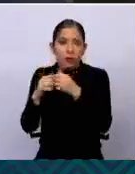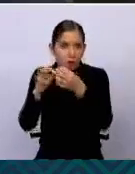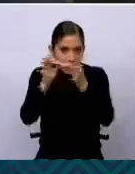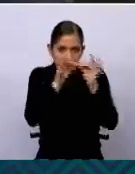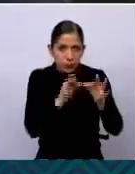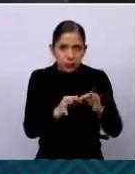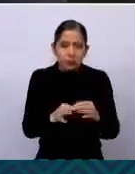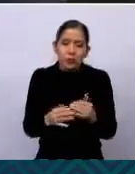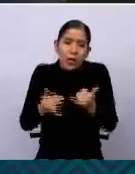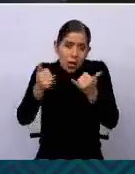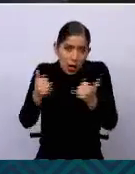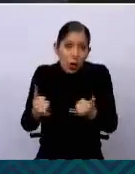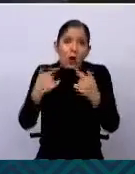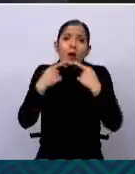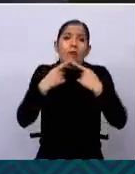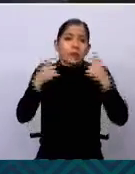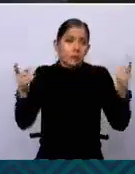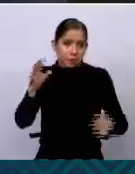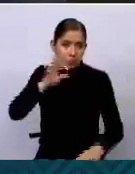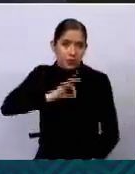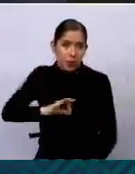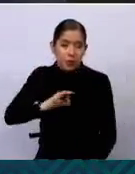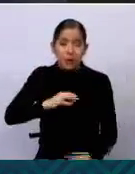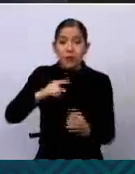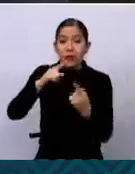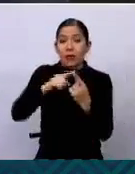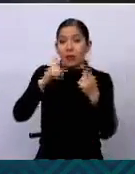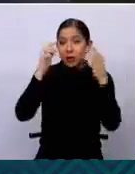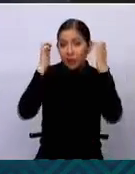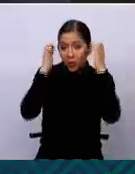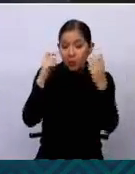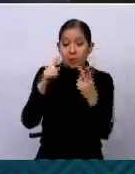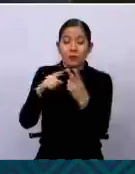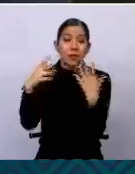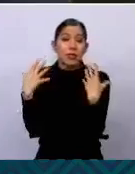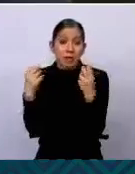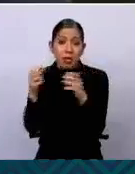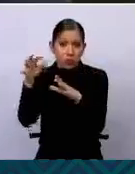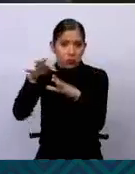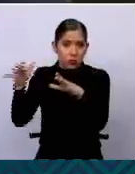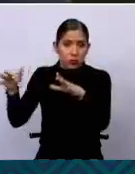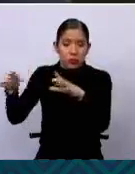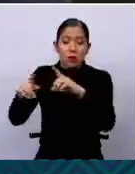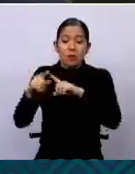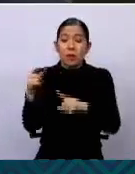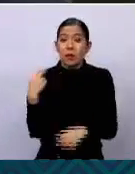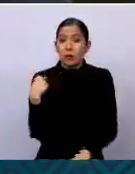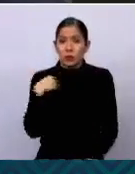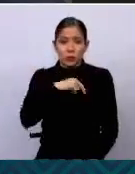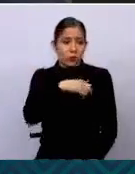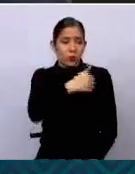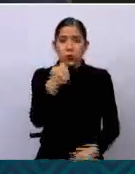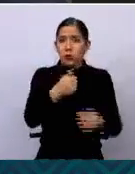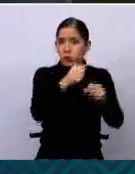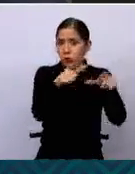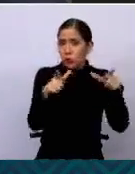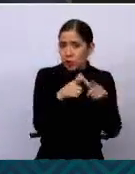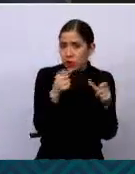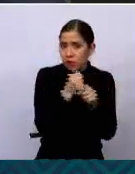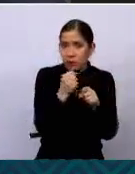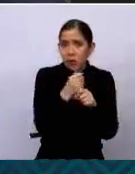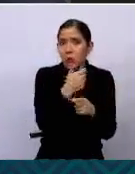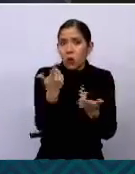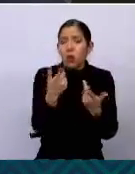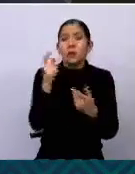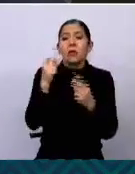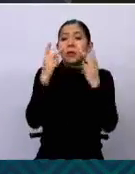incremento salarial que se va a promulgar el 1 de mayo, el resto del sector productivo, particularmente del sector estatal, tenemos que discutir nuestro propio decreto de acuerdo a